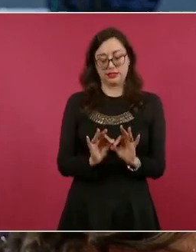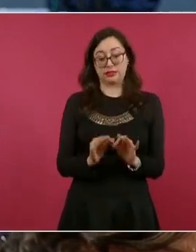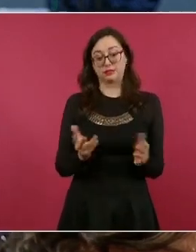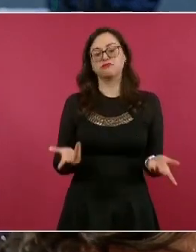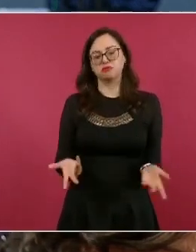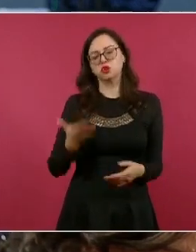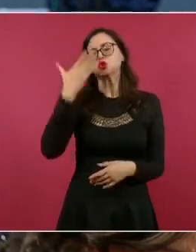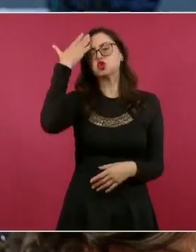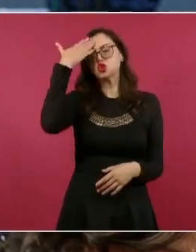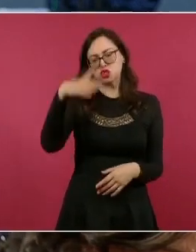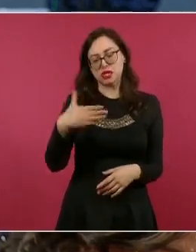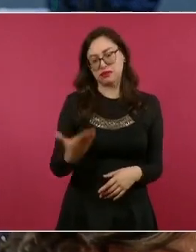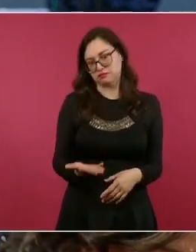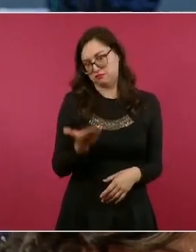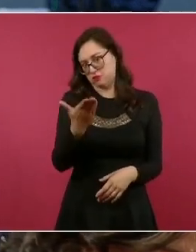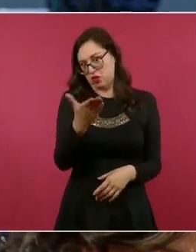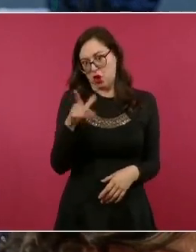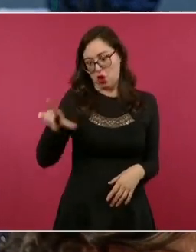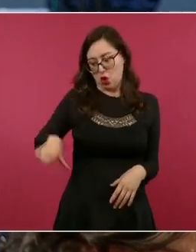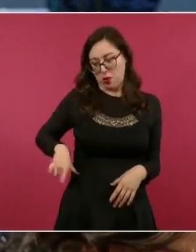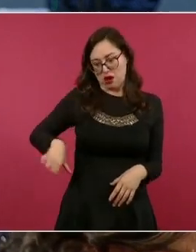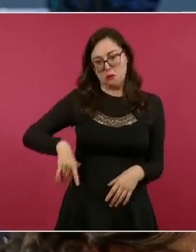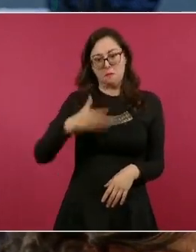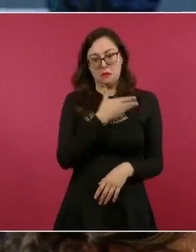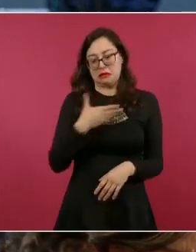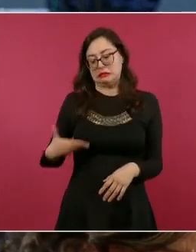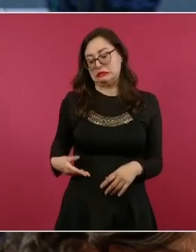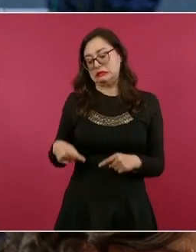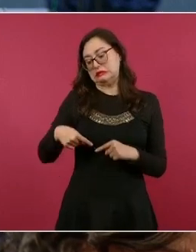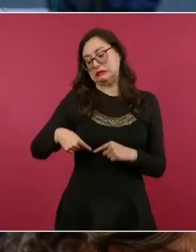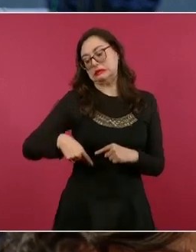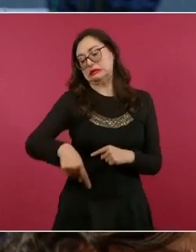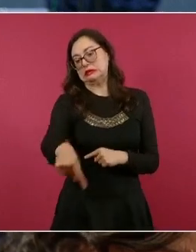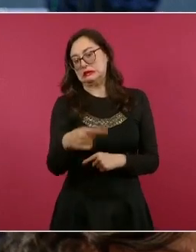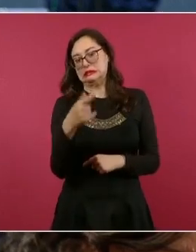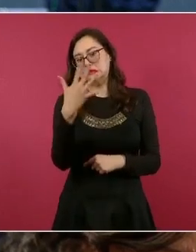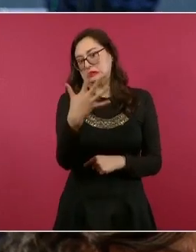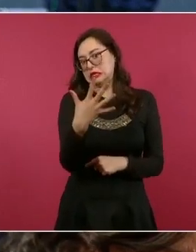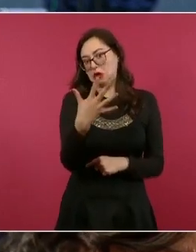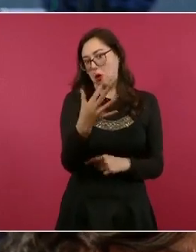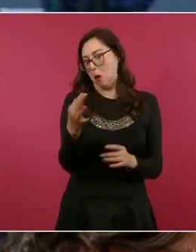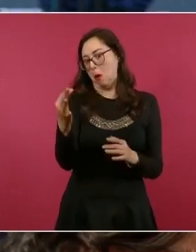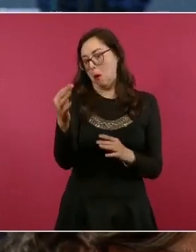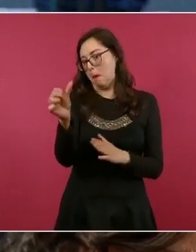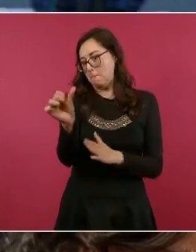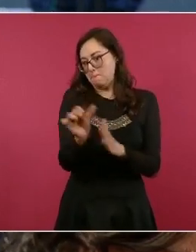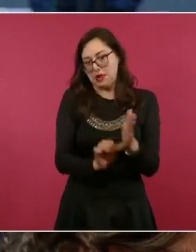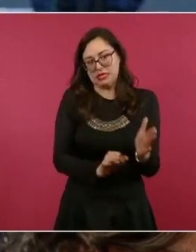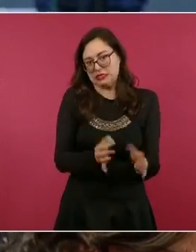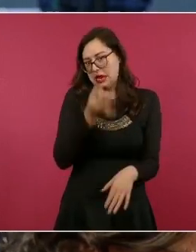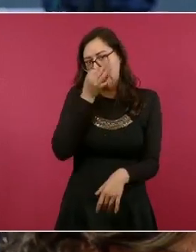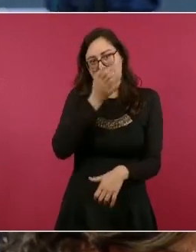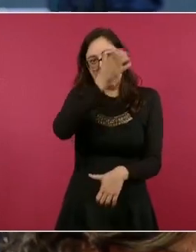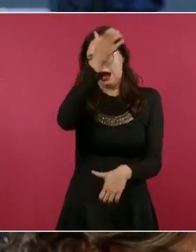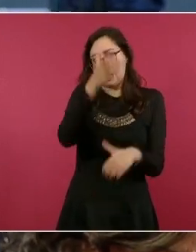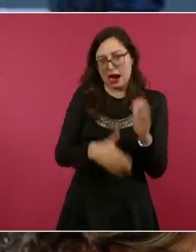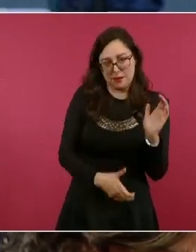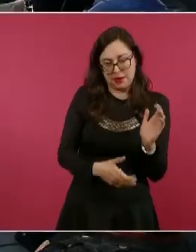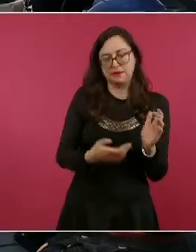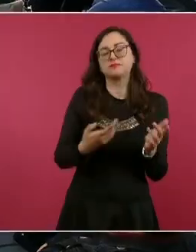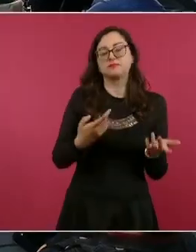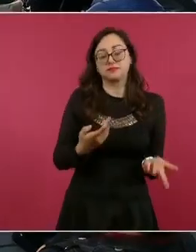quedan poco menos de 6 meses y que es muy difícil que usted tome proyectos menos de esta envergadura. Se trata de retomar